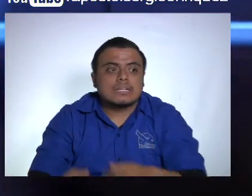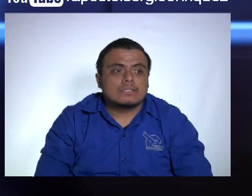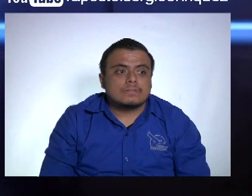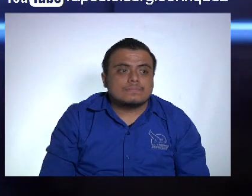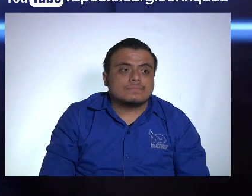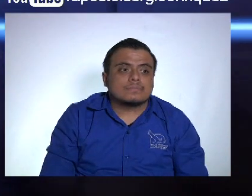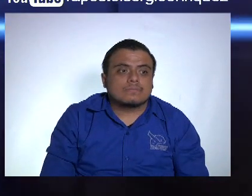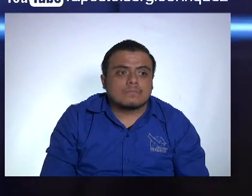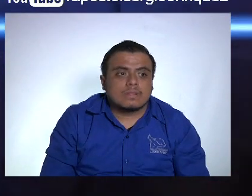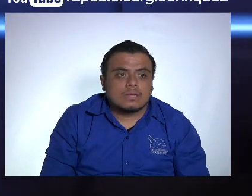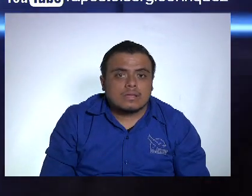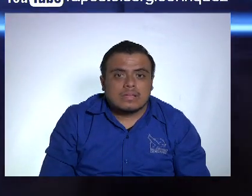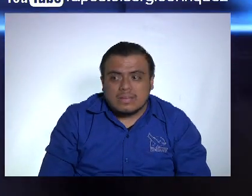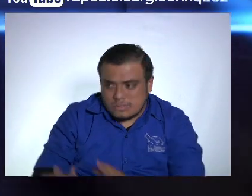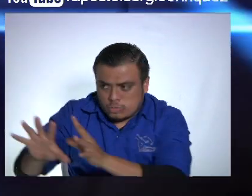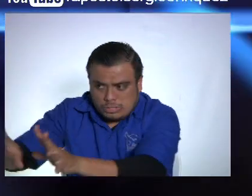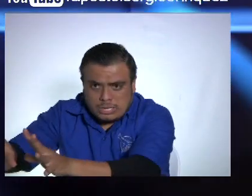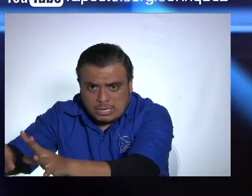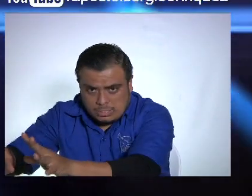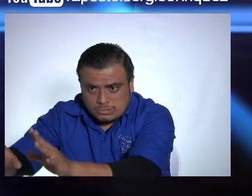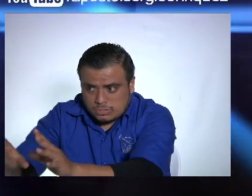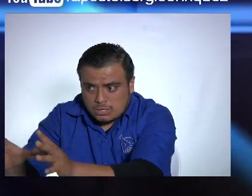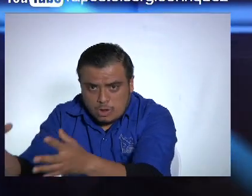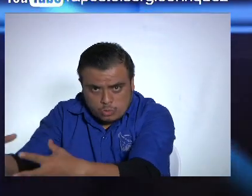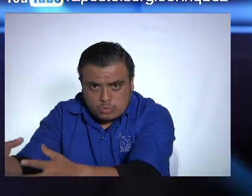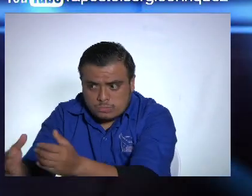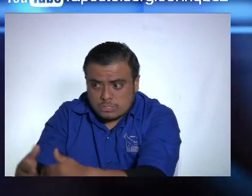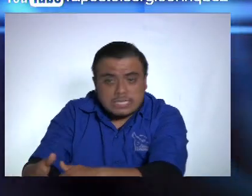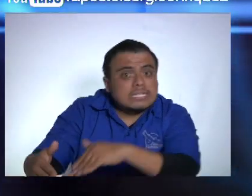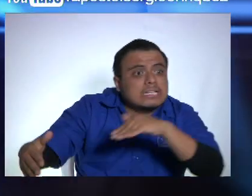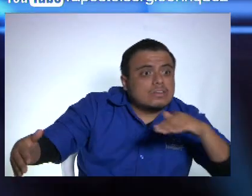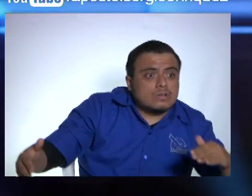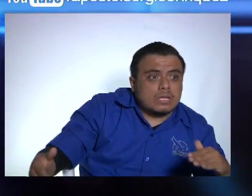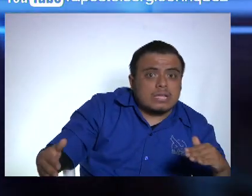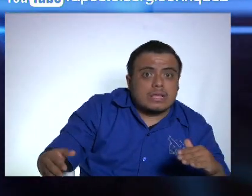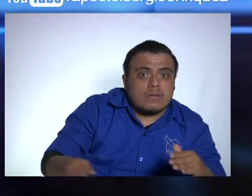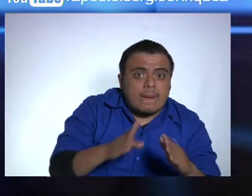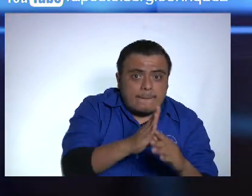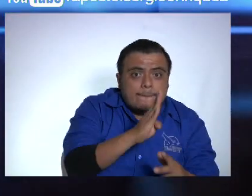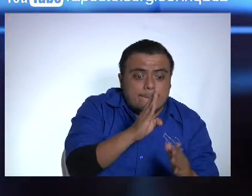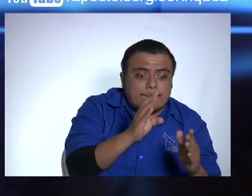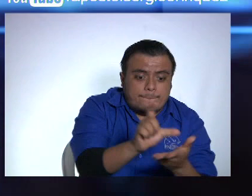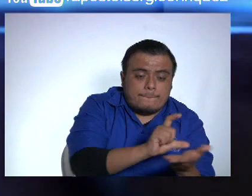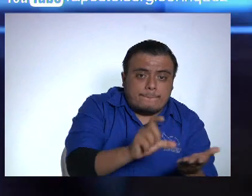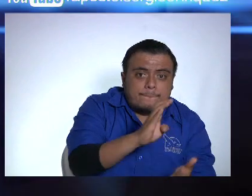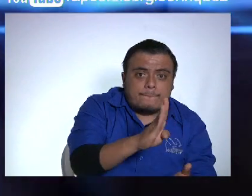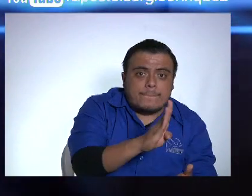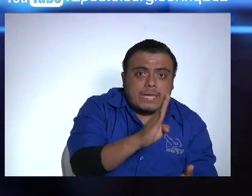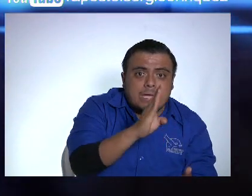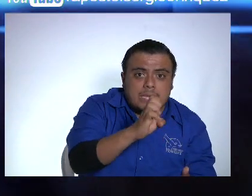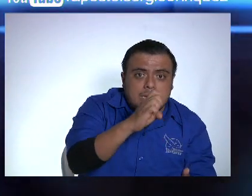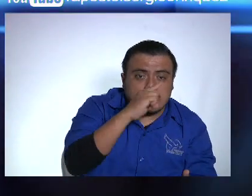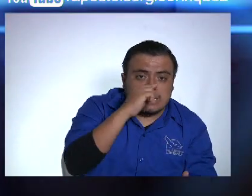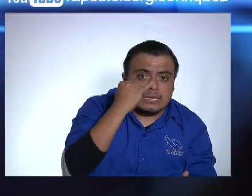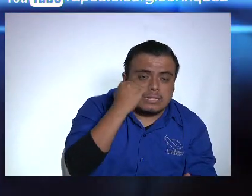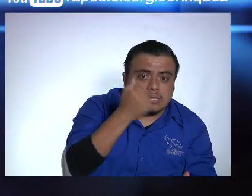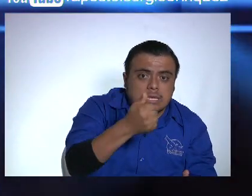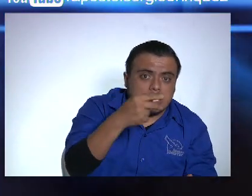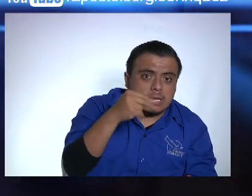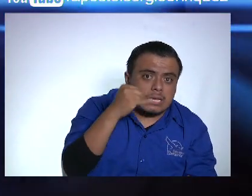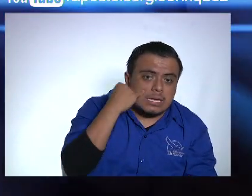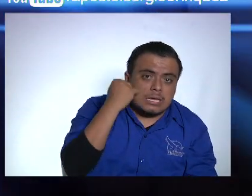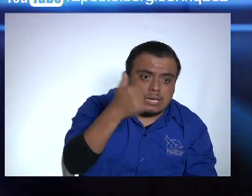salió fuera de la ciudad a Betania y posó allí. Aleluya. El Señor